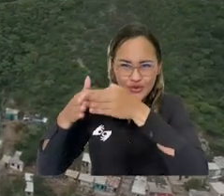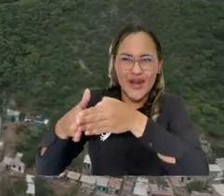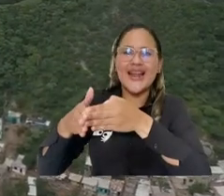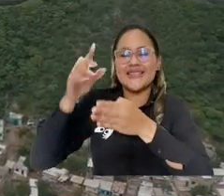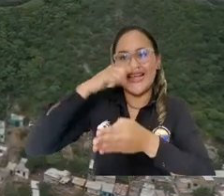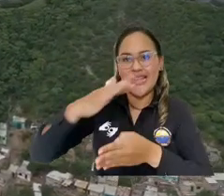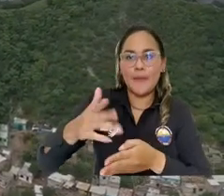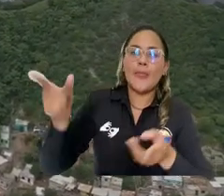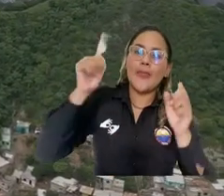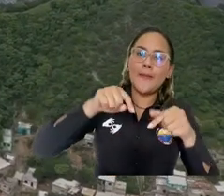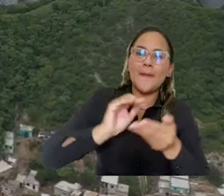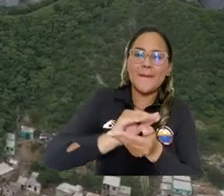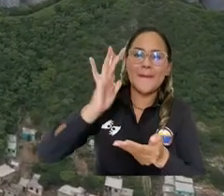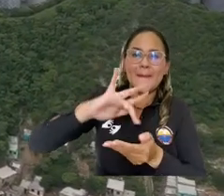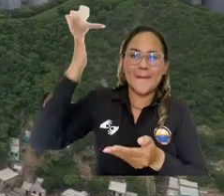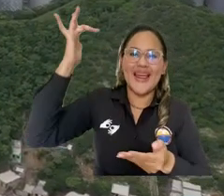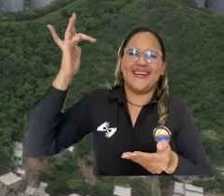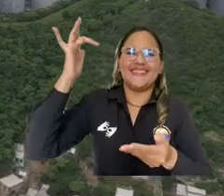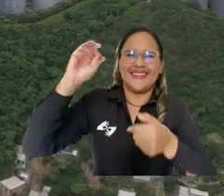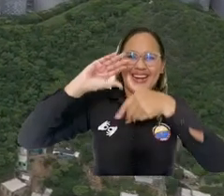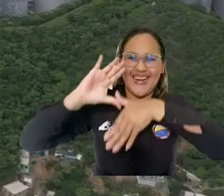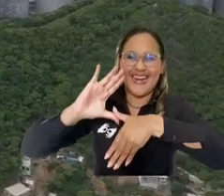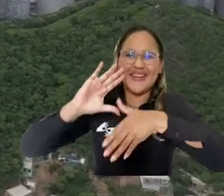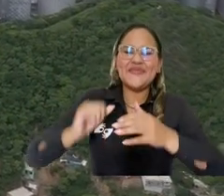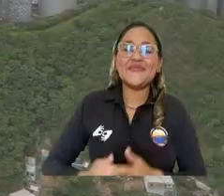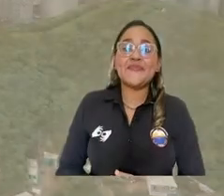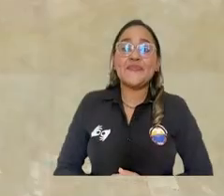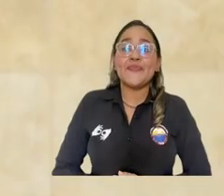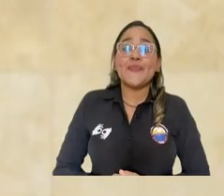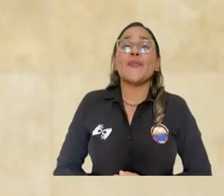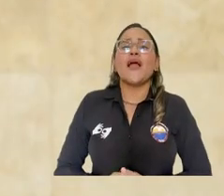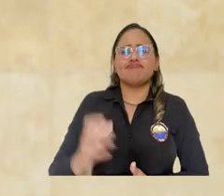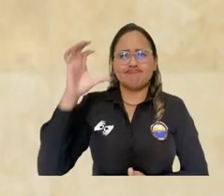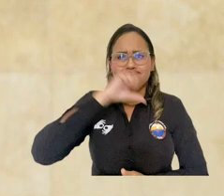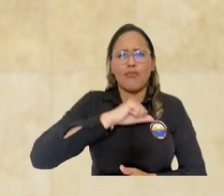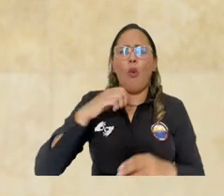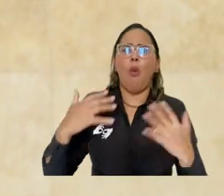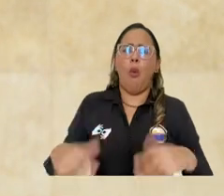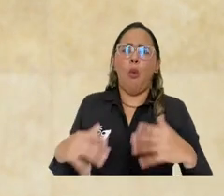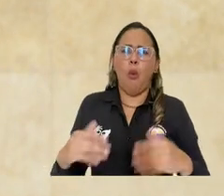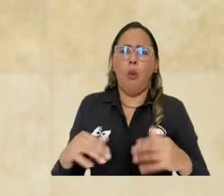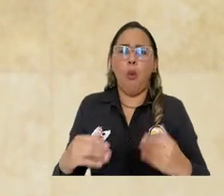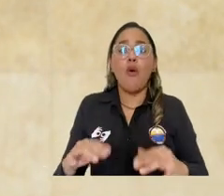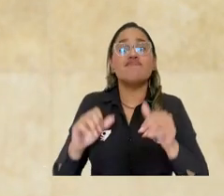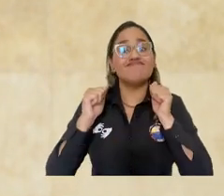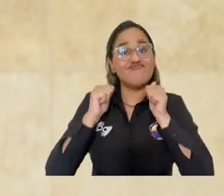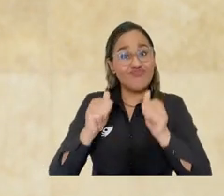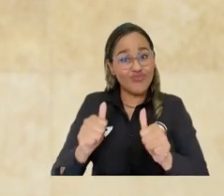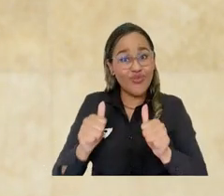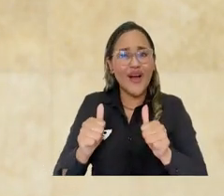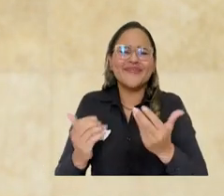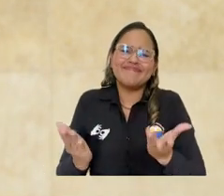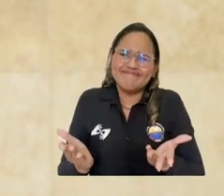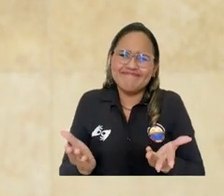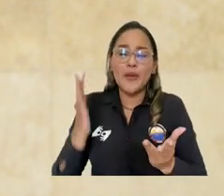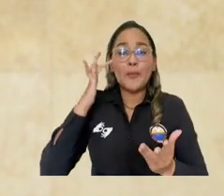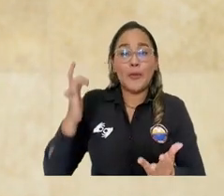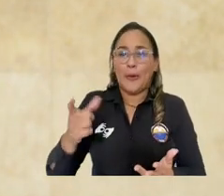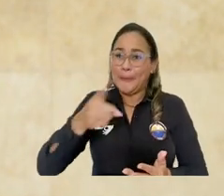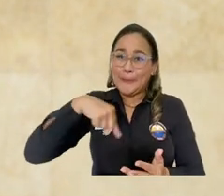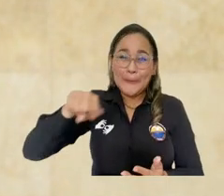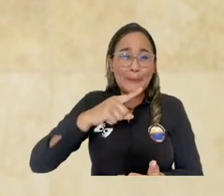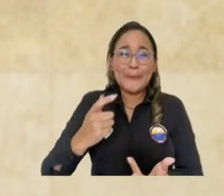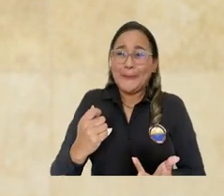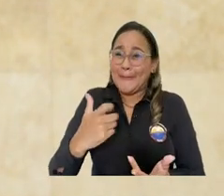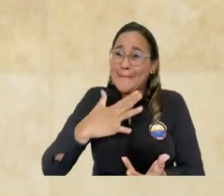sociedad portuaria de Santa Marta y tras la perla de América y fue bastante bueno